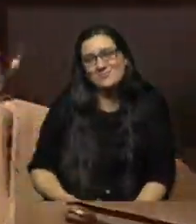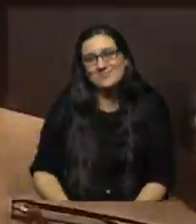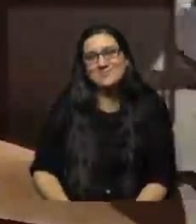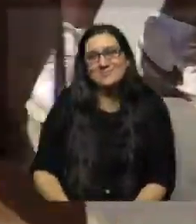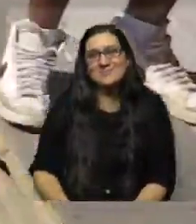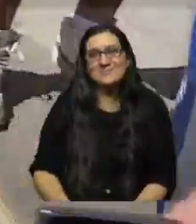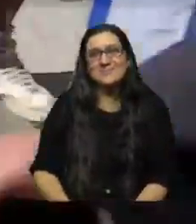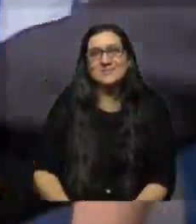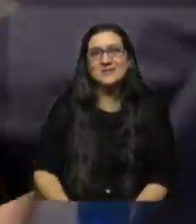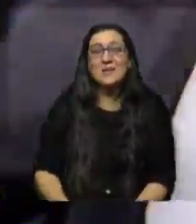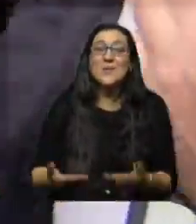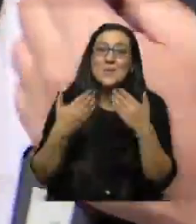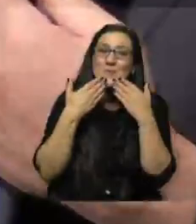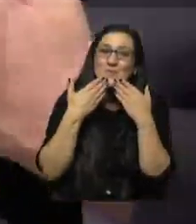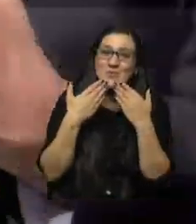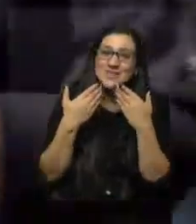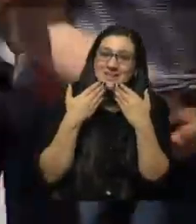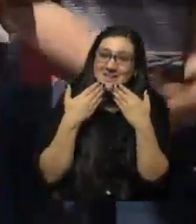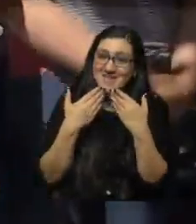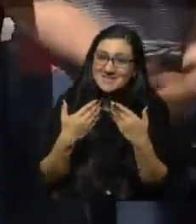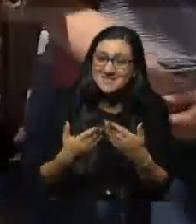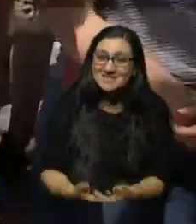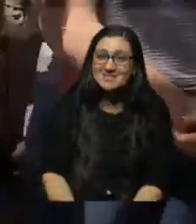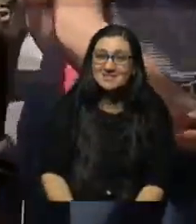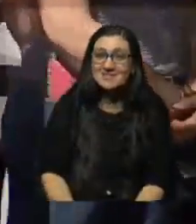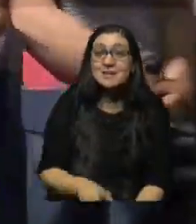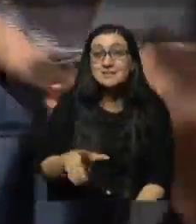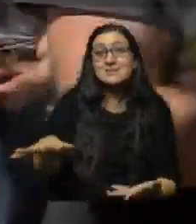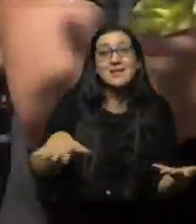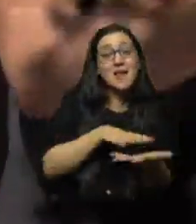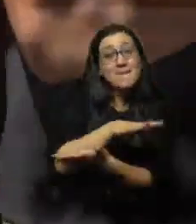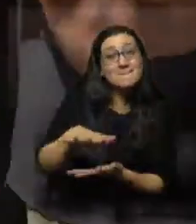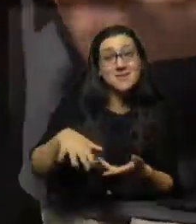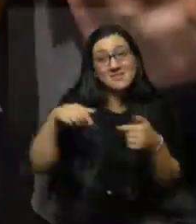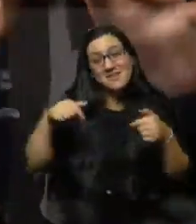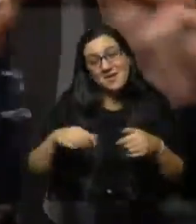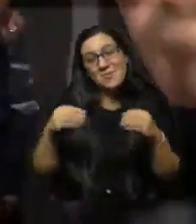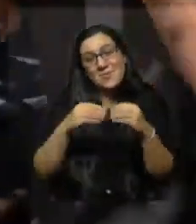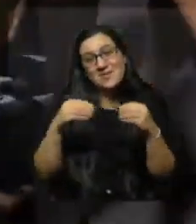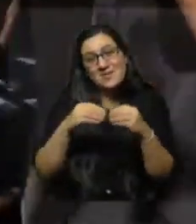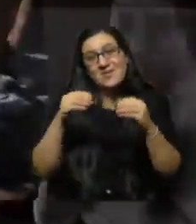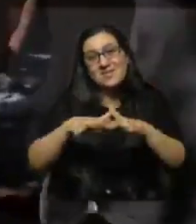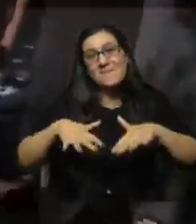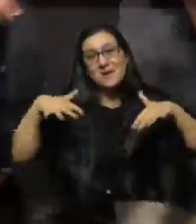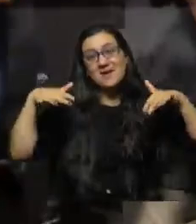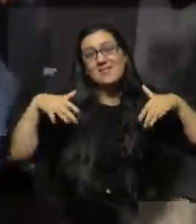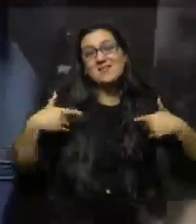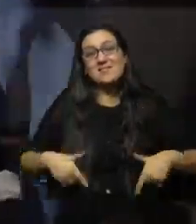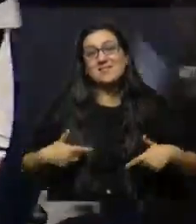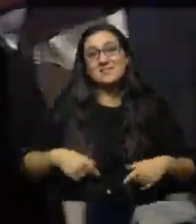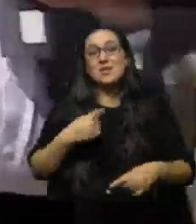Ganamos. Muy bien, Paula. Muchísimas gracias también. Es así el ambiente que se vive acá, compañeros. Desde la explanada de la Intendencia vamos a